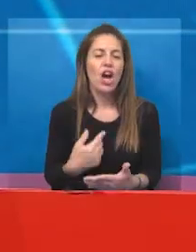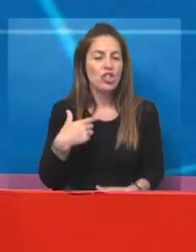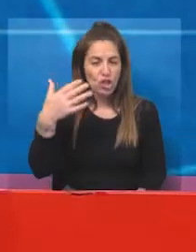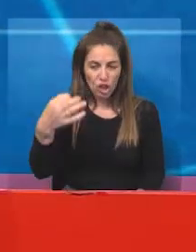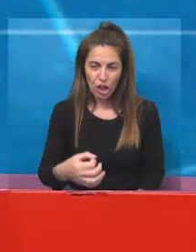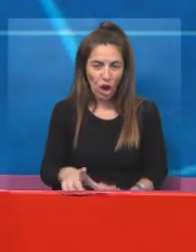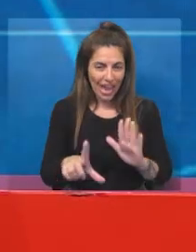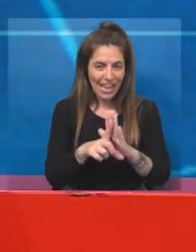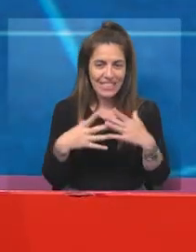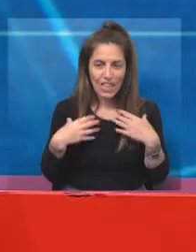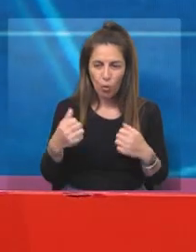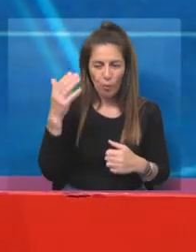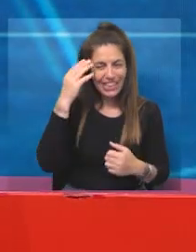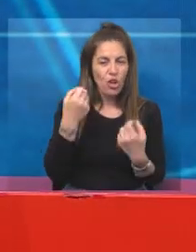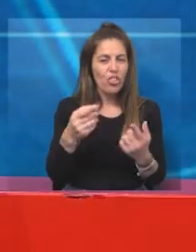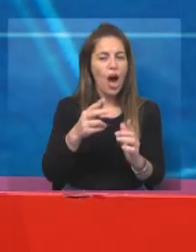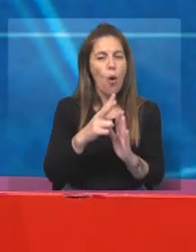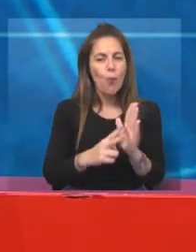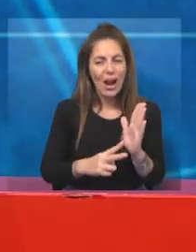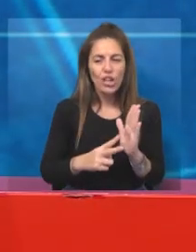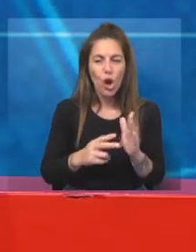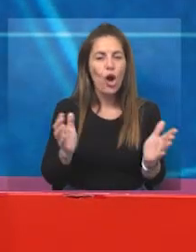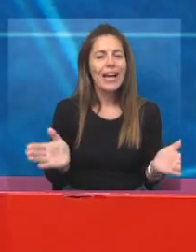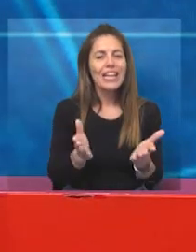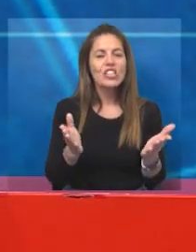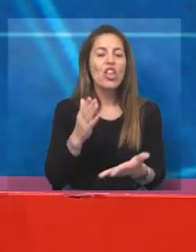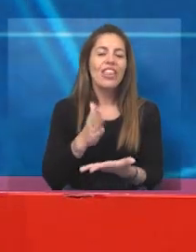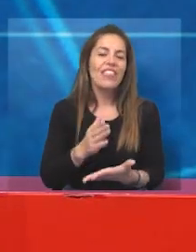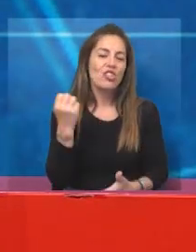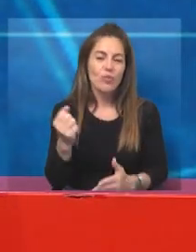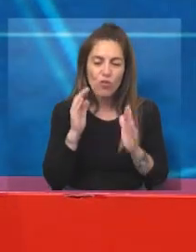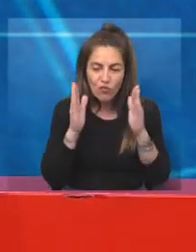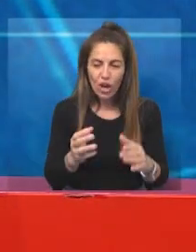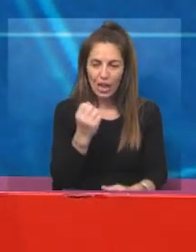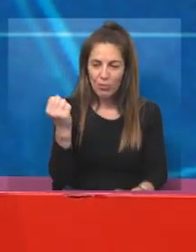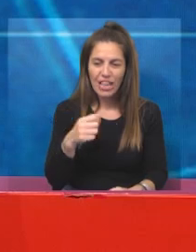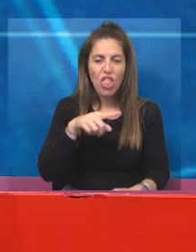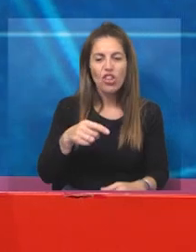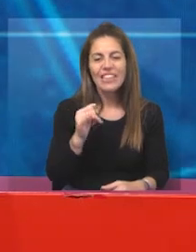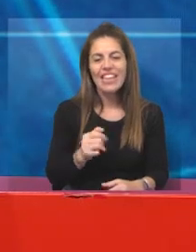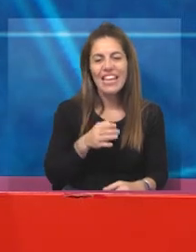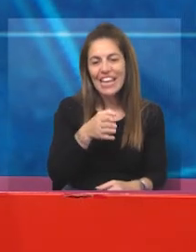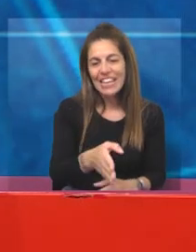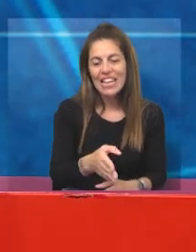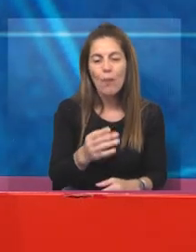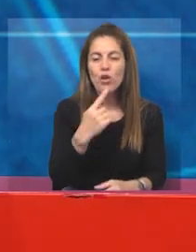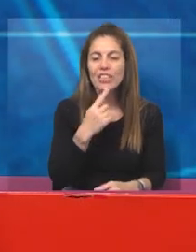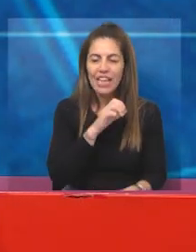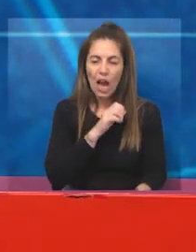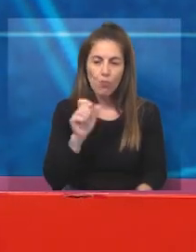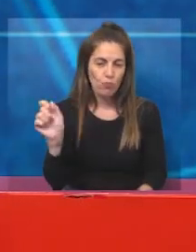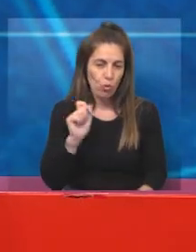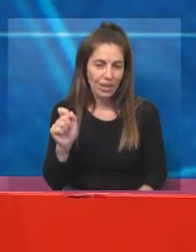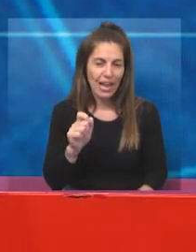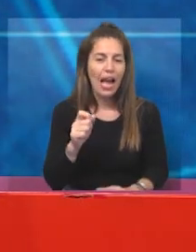que la la ley de Salud Mental nos un marco de de generación de derechos muy importante y un enfoque muy importante hacia donde tiene que ir la política pública el plan